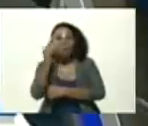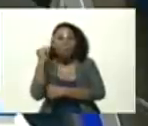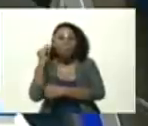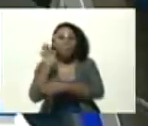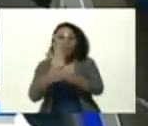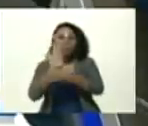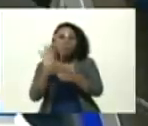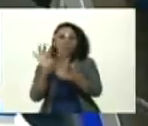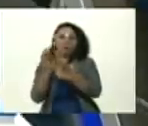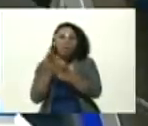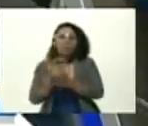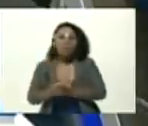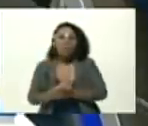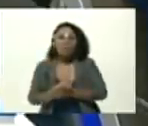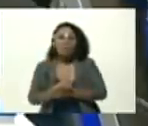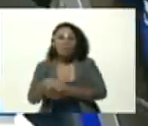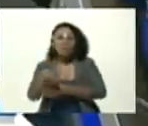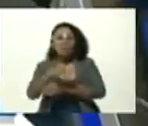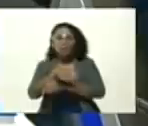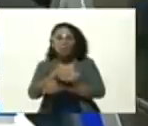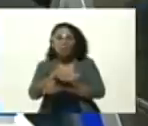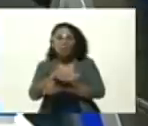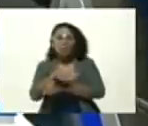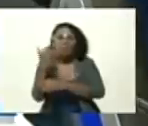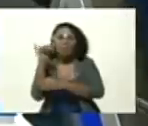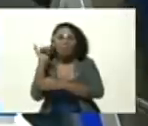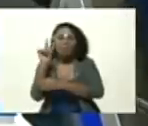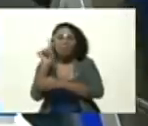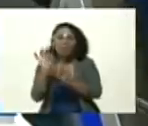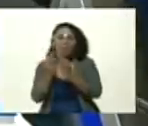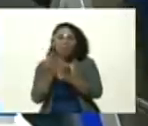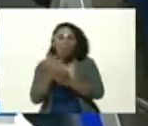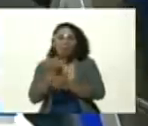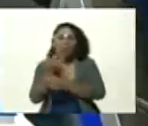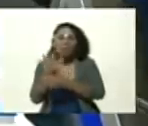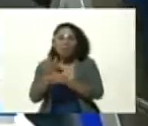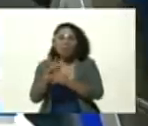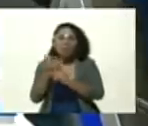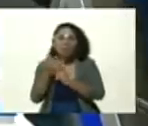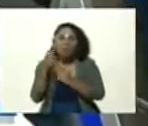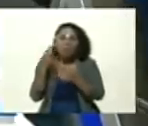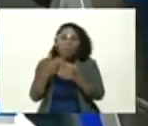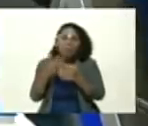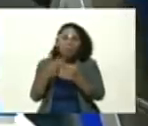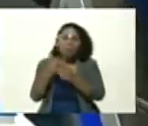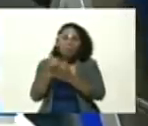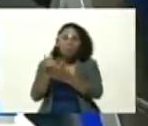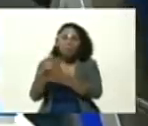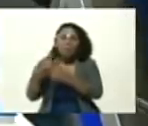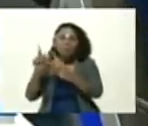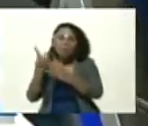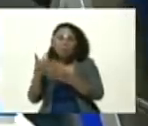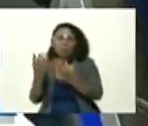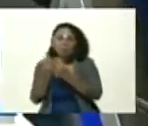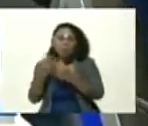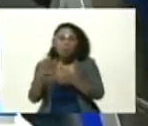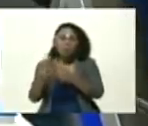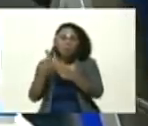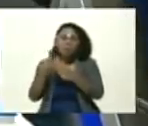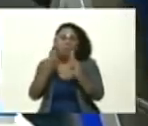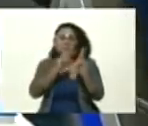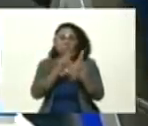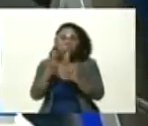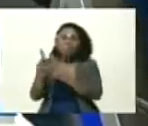a la familia. En donde se encuentre una familia en situación de riesgo, junto con las autoridades,